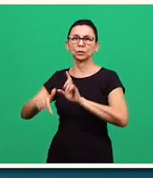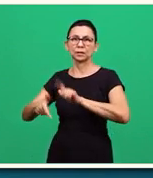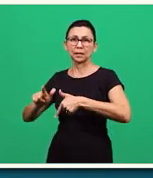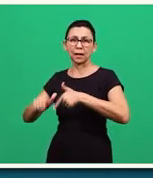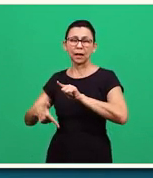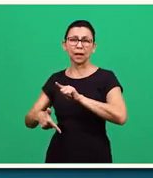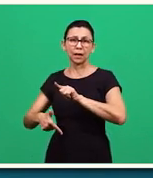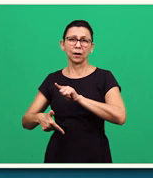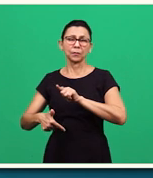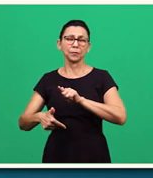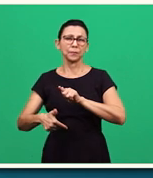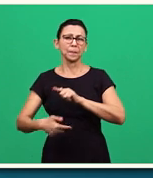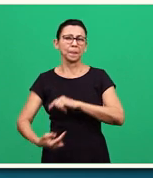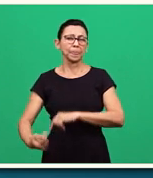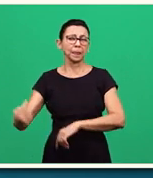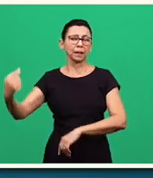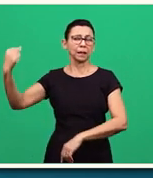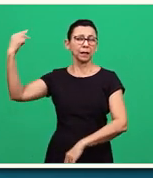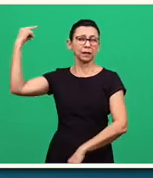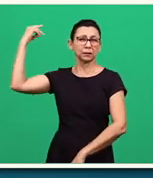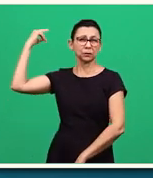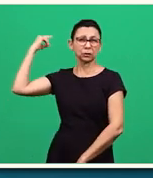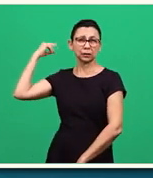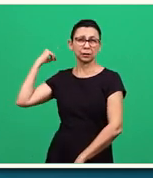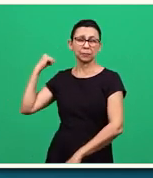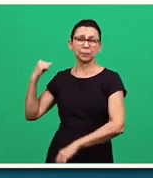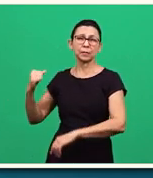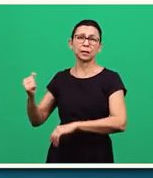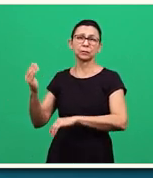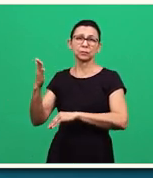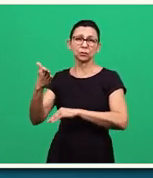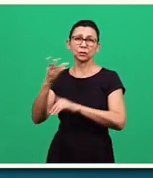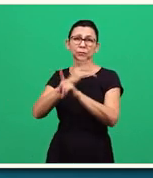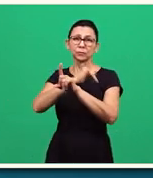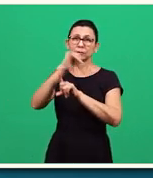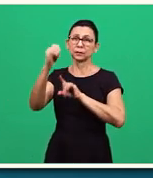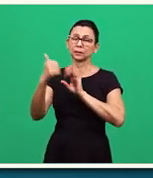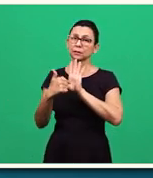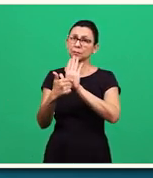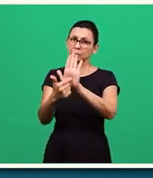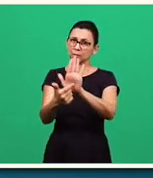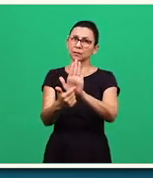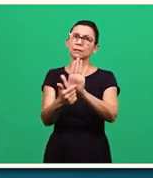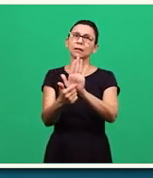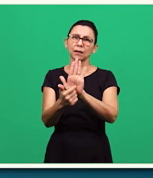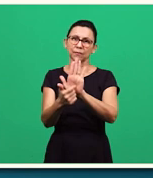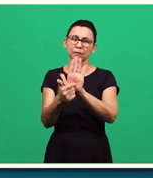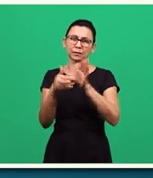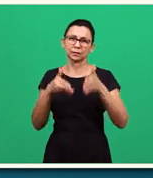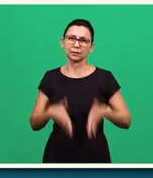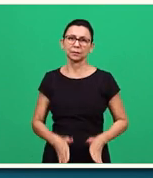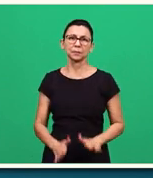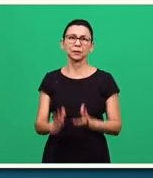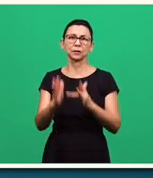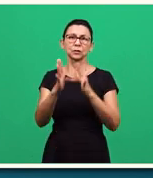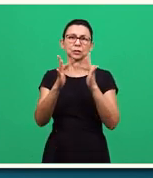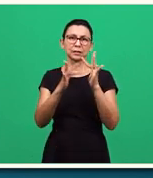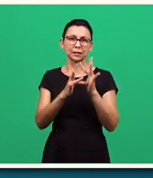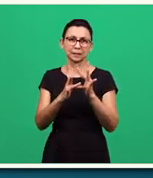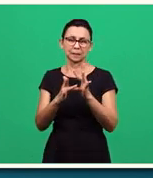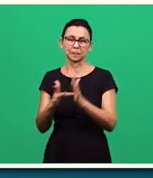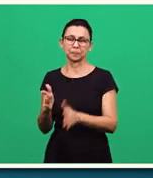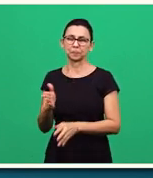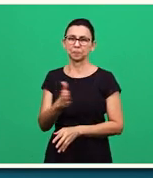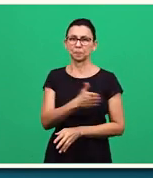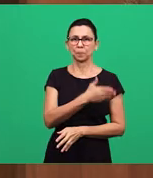desde el principio, desde los días de la eternidad. Es muy bueno observar que